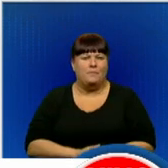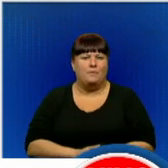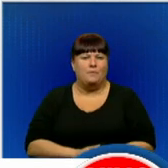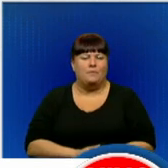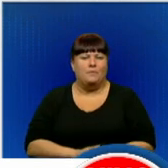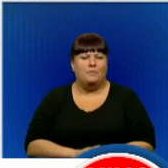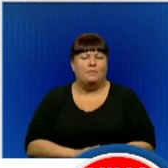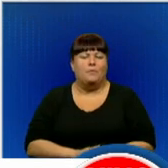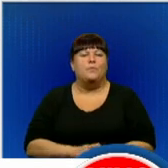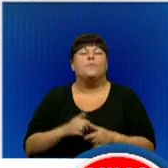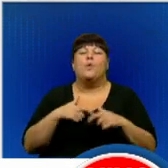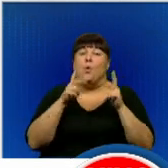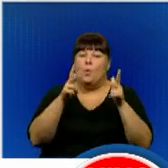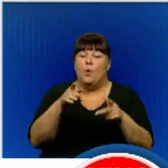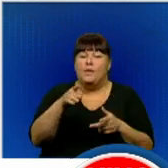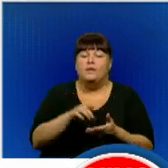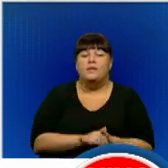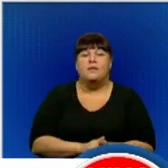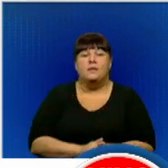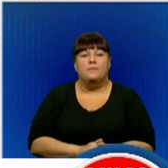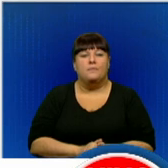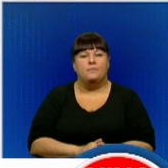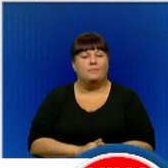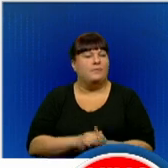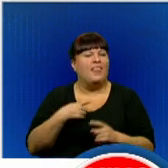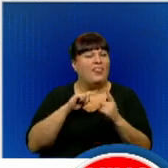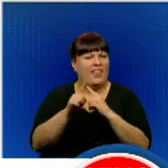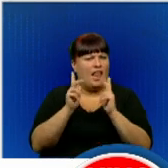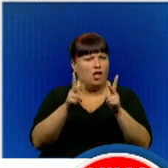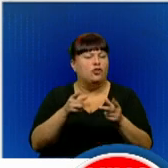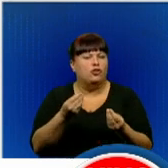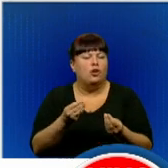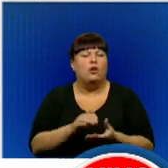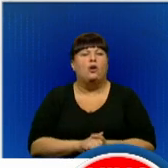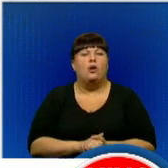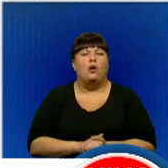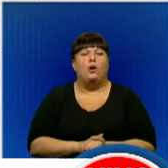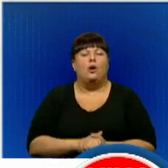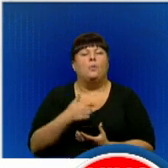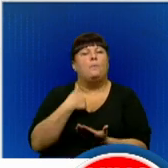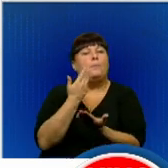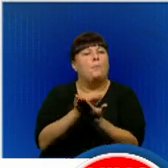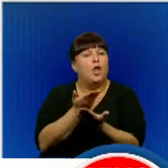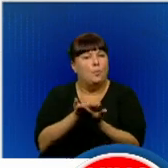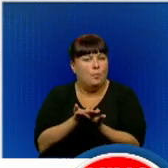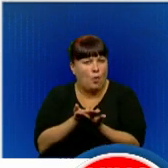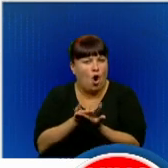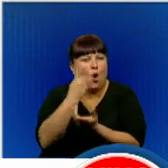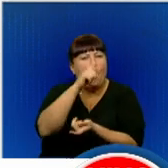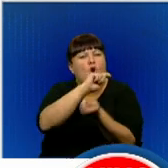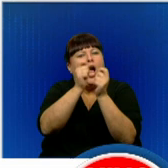quiero decirle de entradas que vamos a proponer un